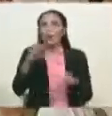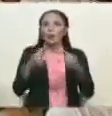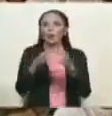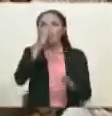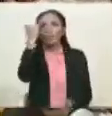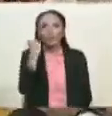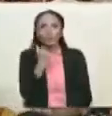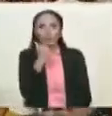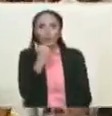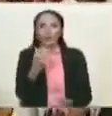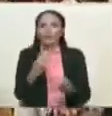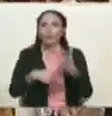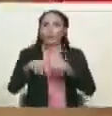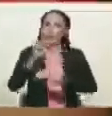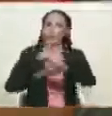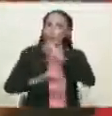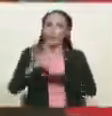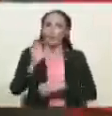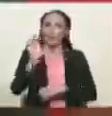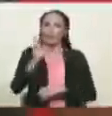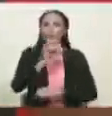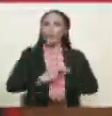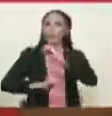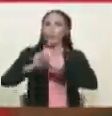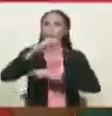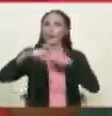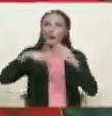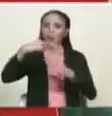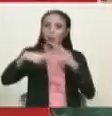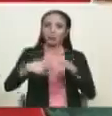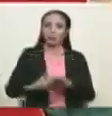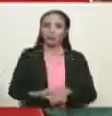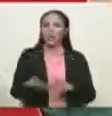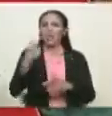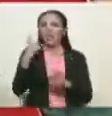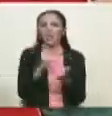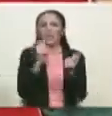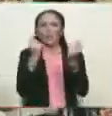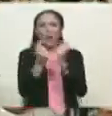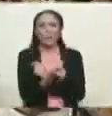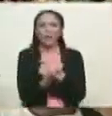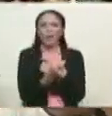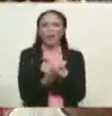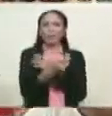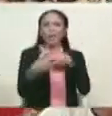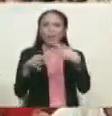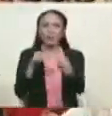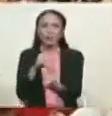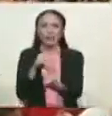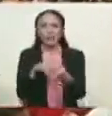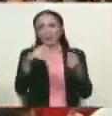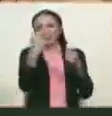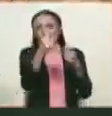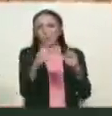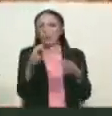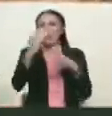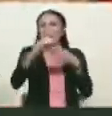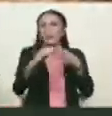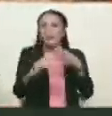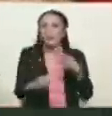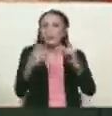Nunca le ha fallado a la revolución. Es versátil, dinámico, dialéctico. Para todos los